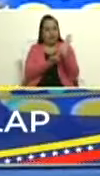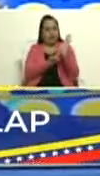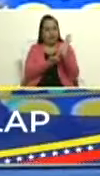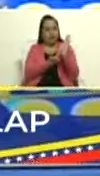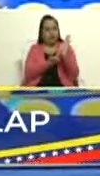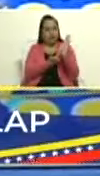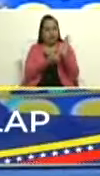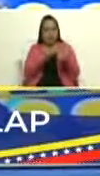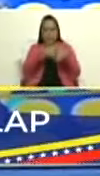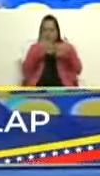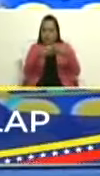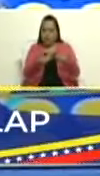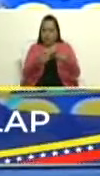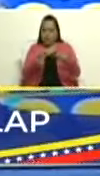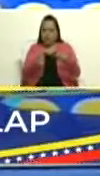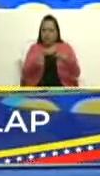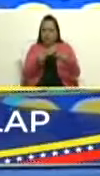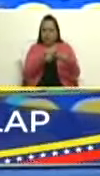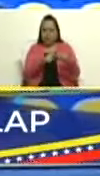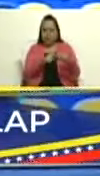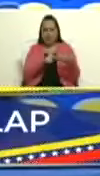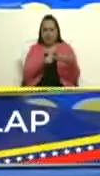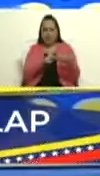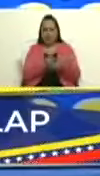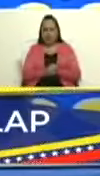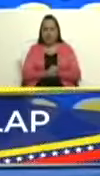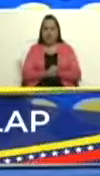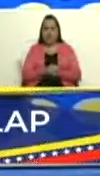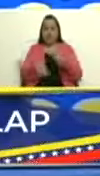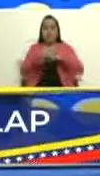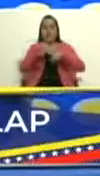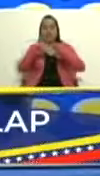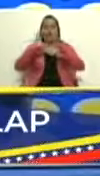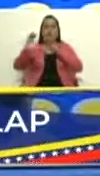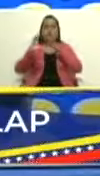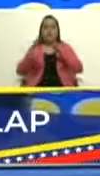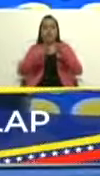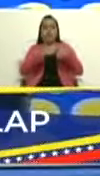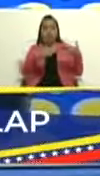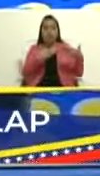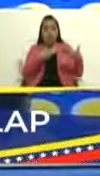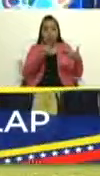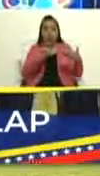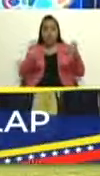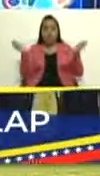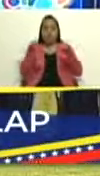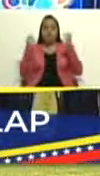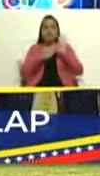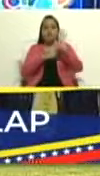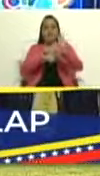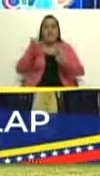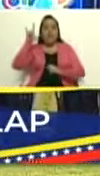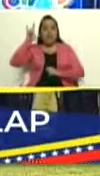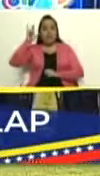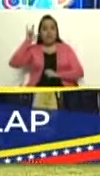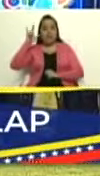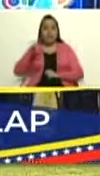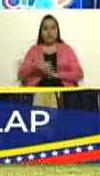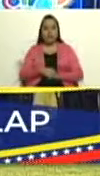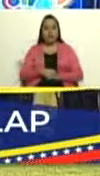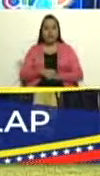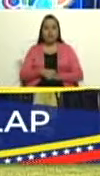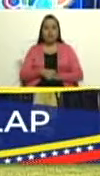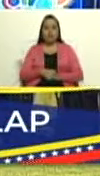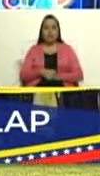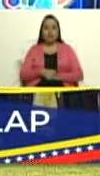compañeros, abriendo este documento, Ñañez, cuando tú abres el documento, yo lo voy a publicar en mi Instagram.